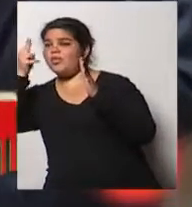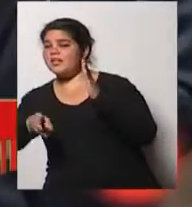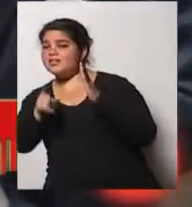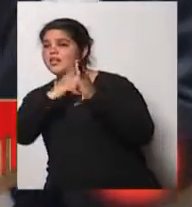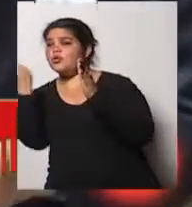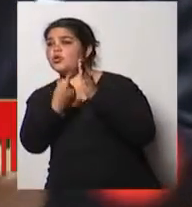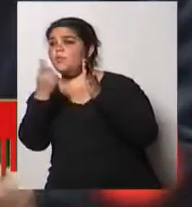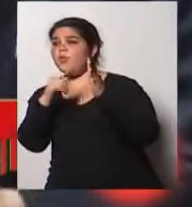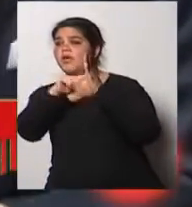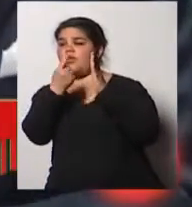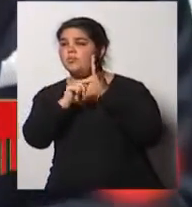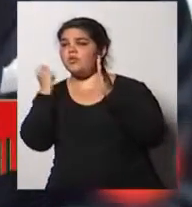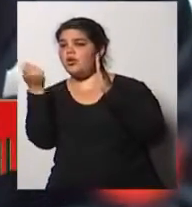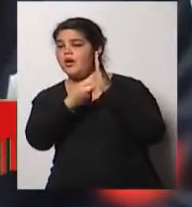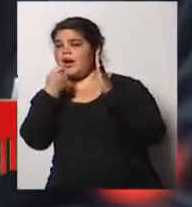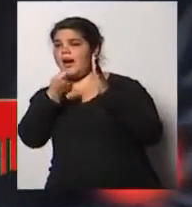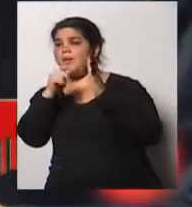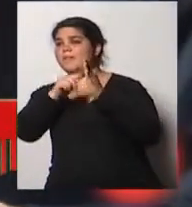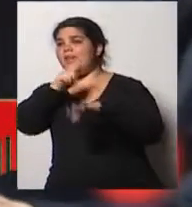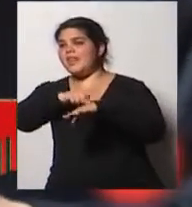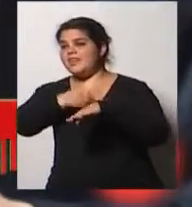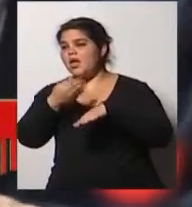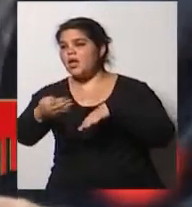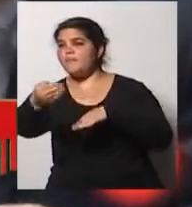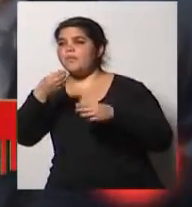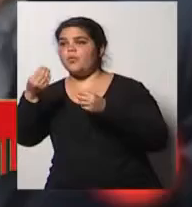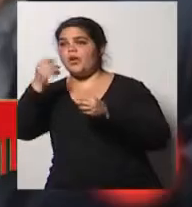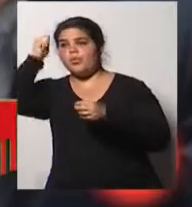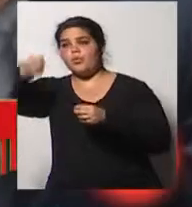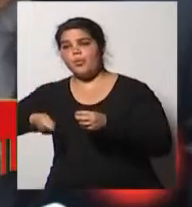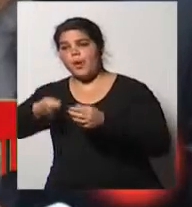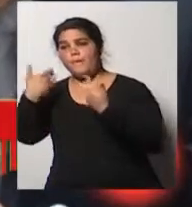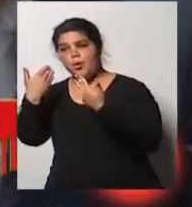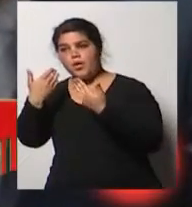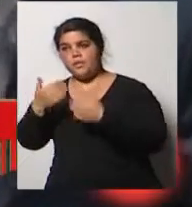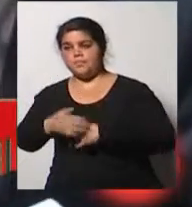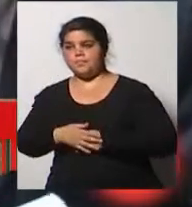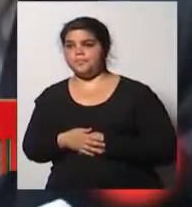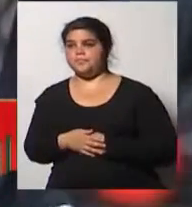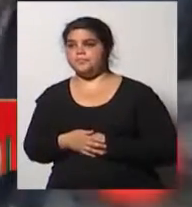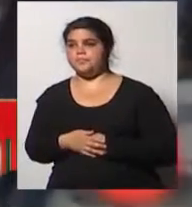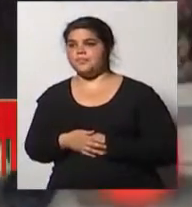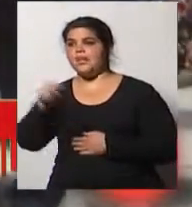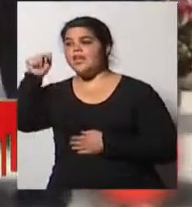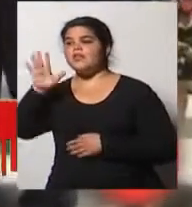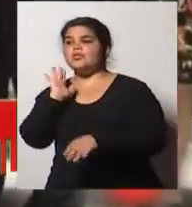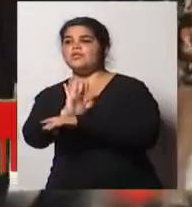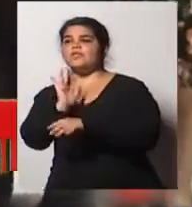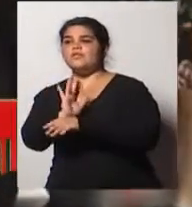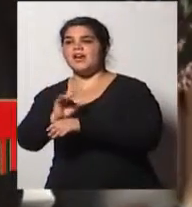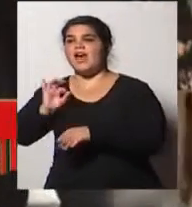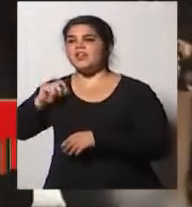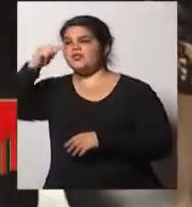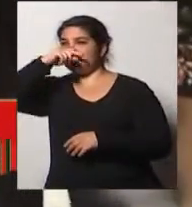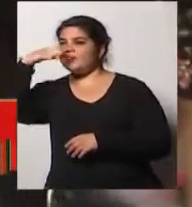para modificar el plazo de duración de los jueces. Entonces, eso de los 75 años